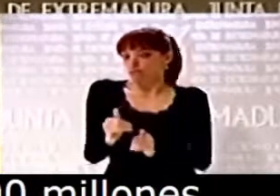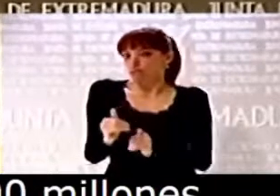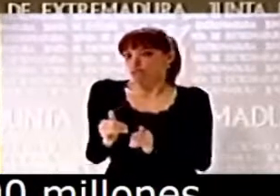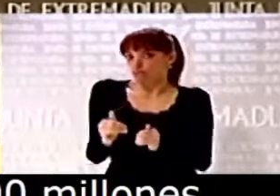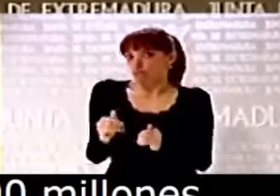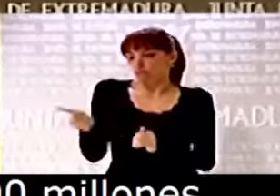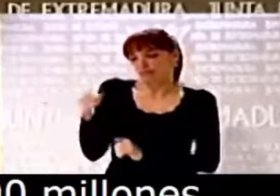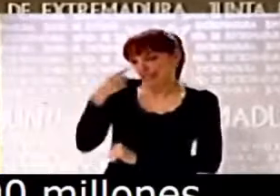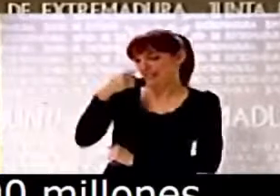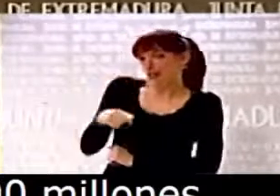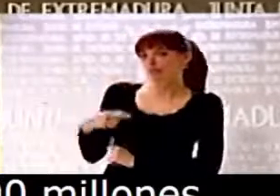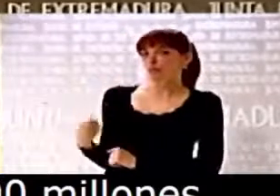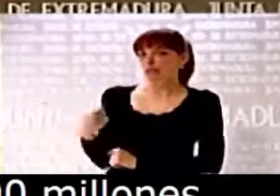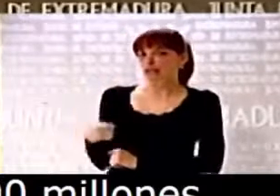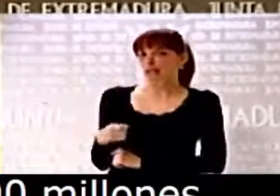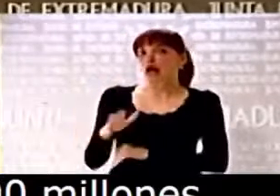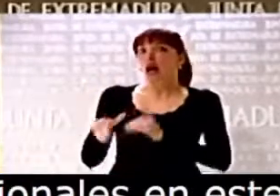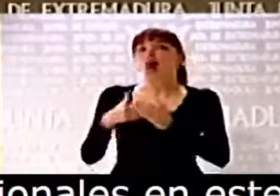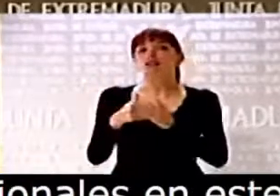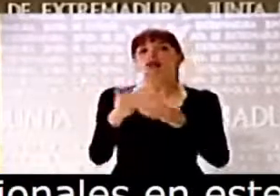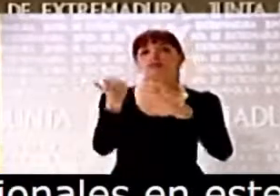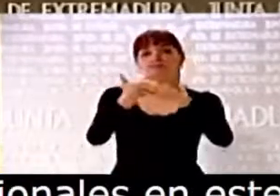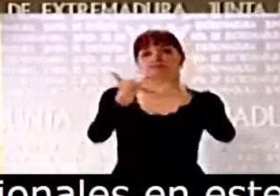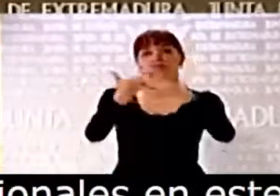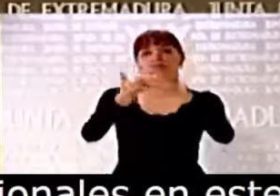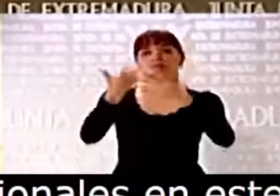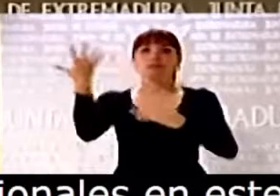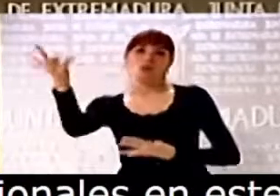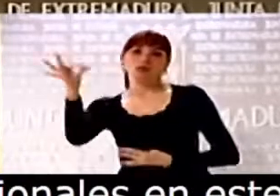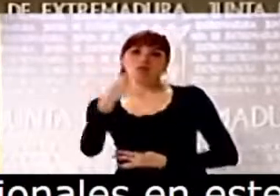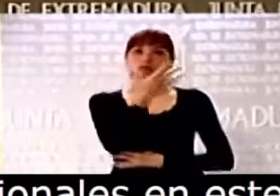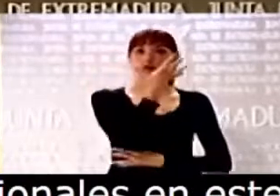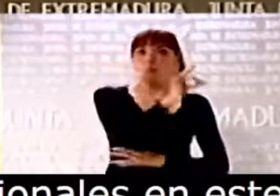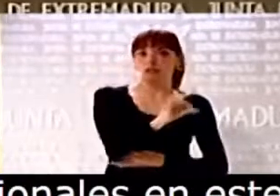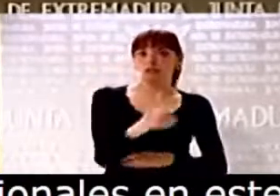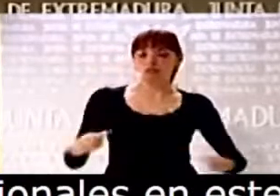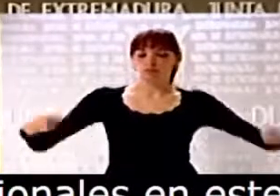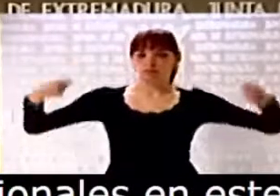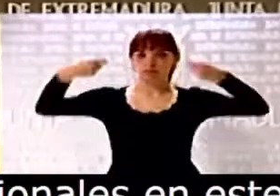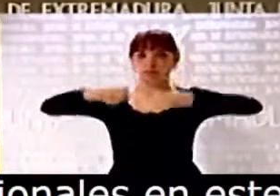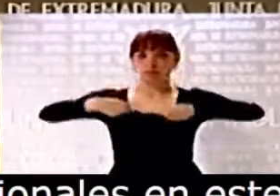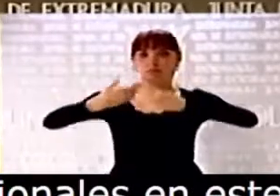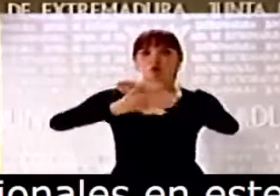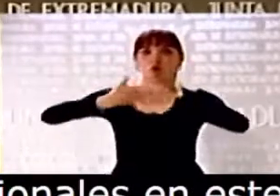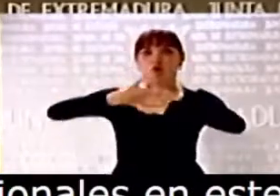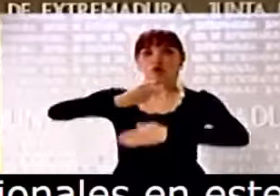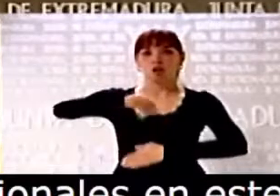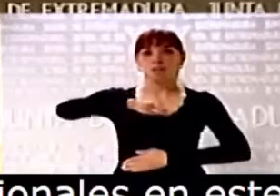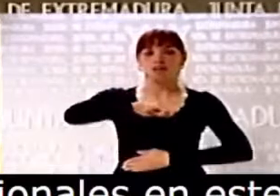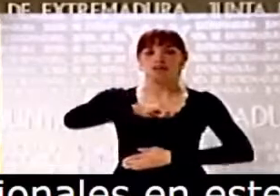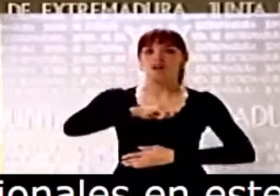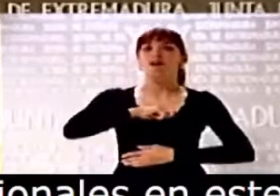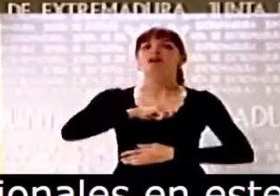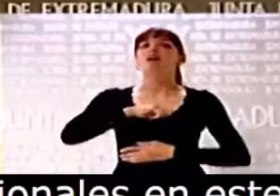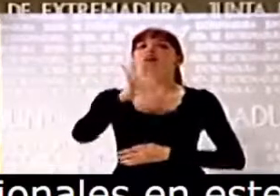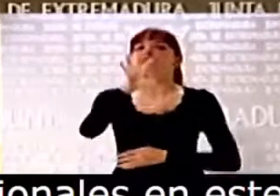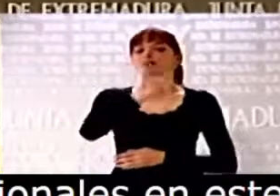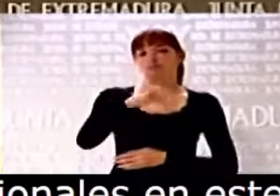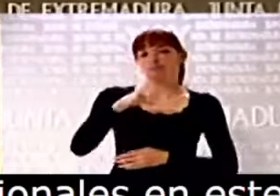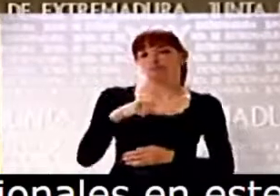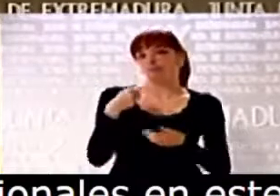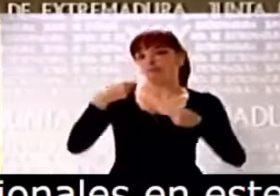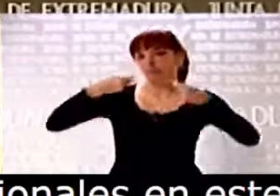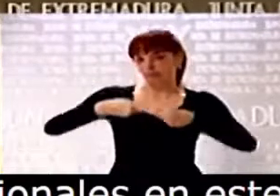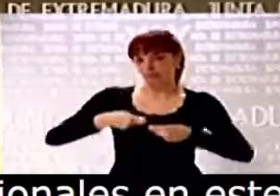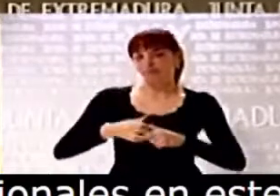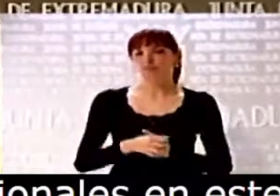el presidente, a ese 50-50 que tiene que alcanzar la financiación estatal respecto a la financiación autonómica.